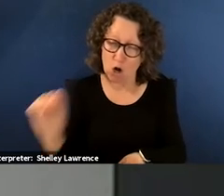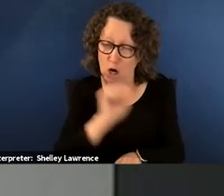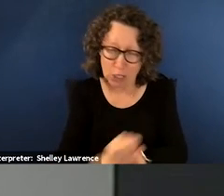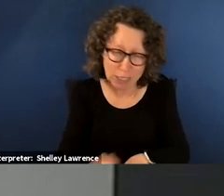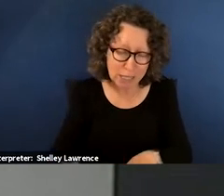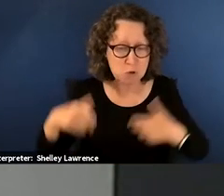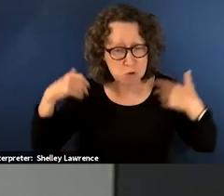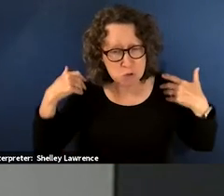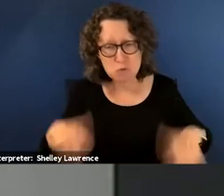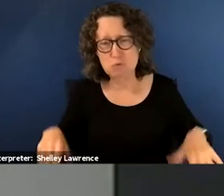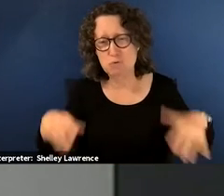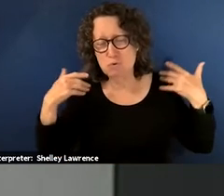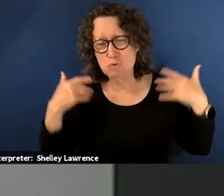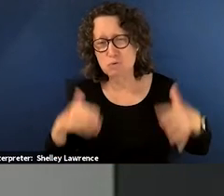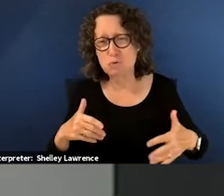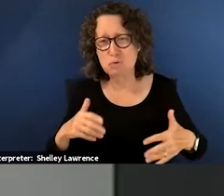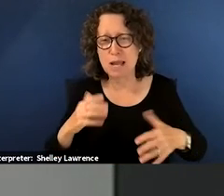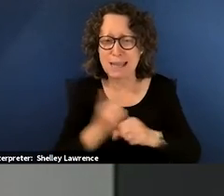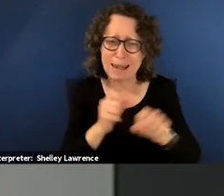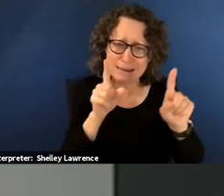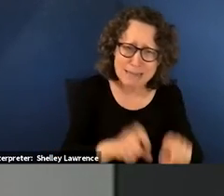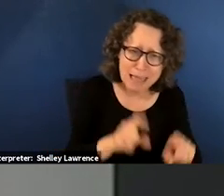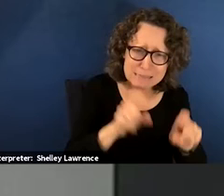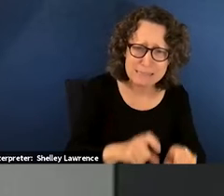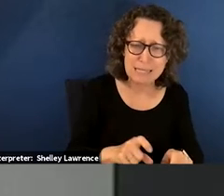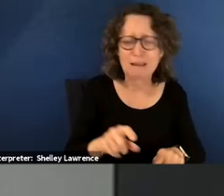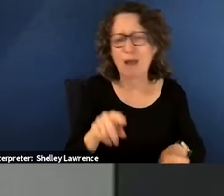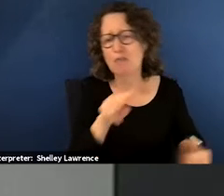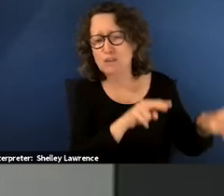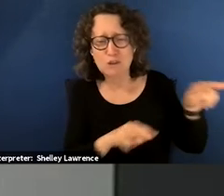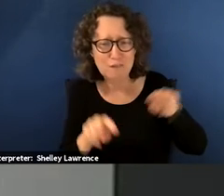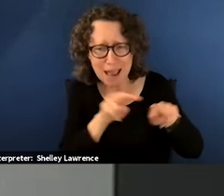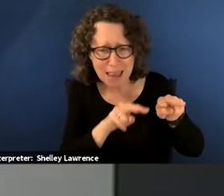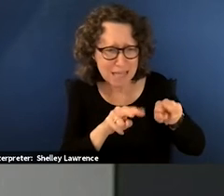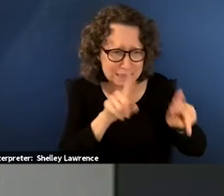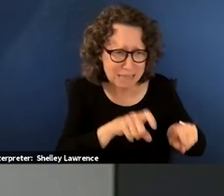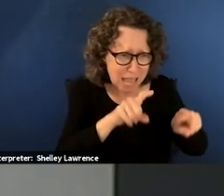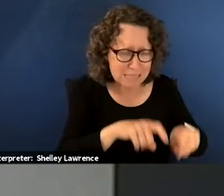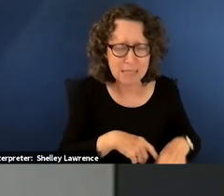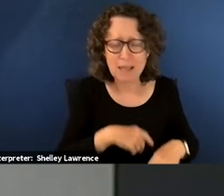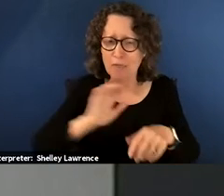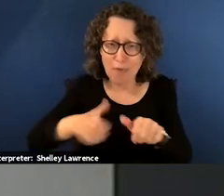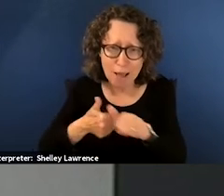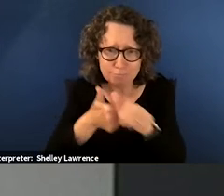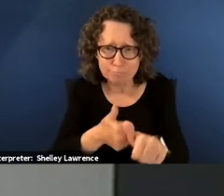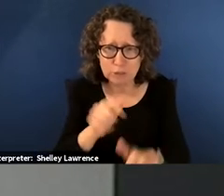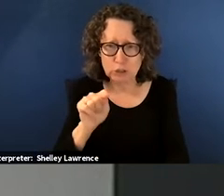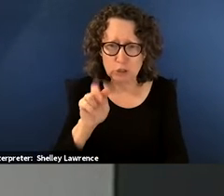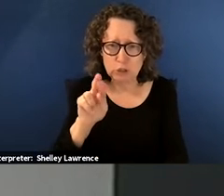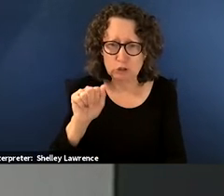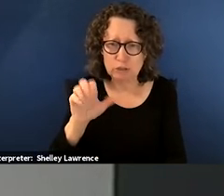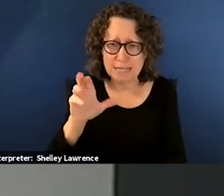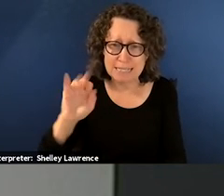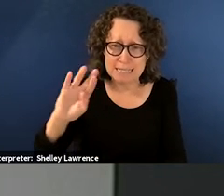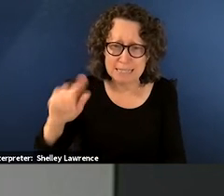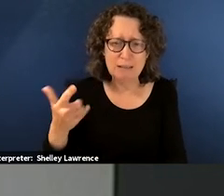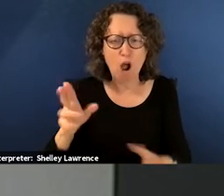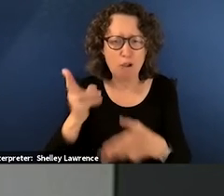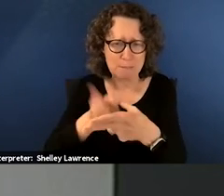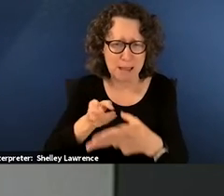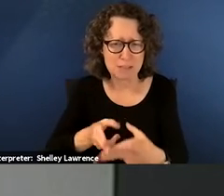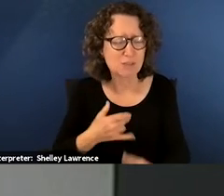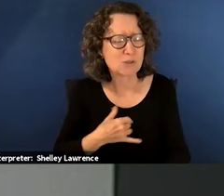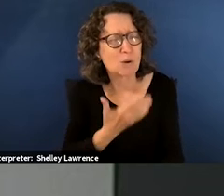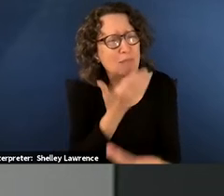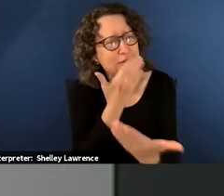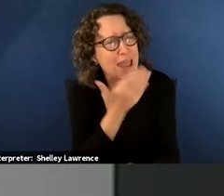trabajando tan extremadamente duro para tener las pruebas, el rastro de contacto y todo lo demás que